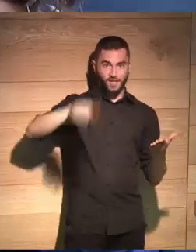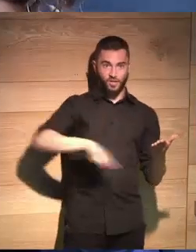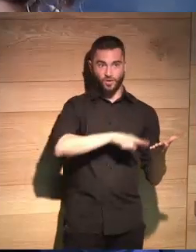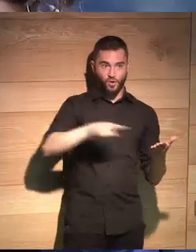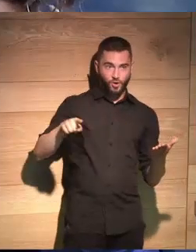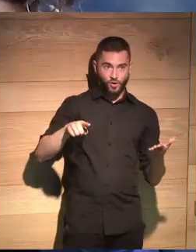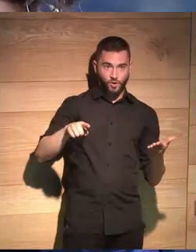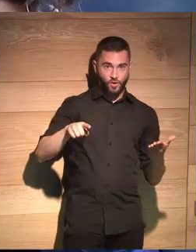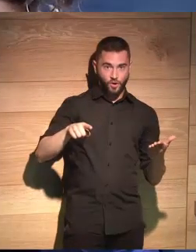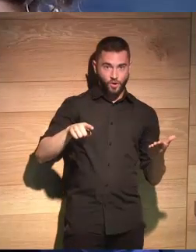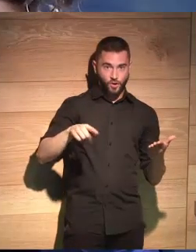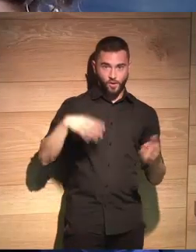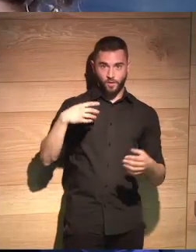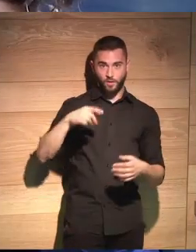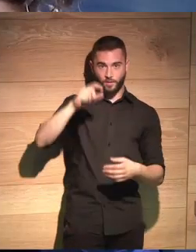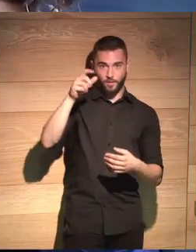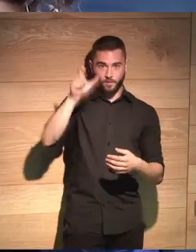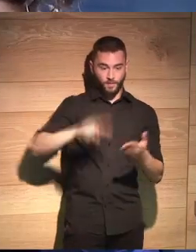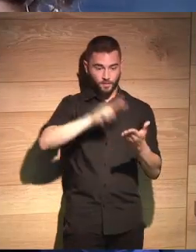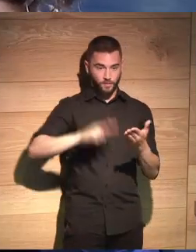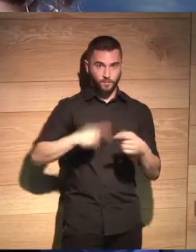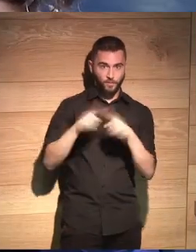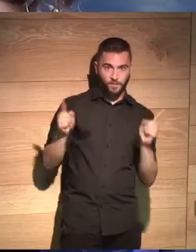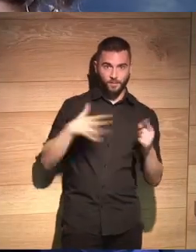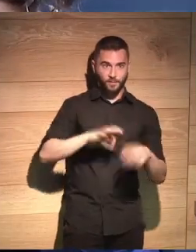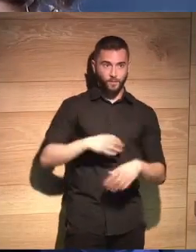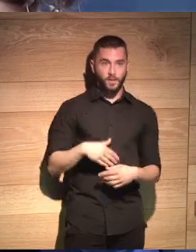el ejemplo más obvio me viene es el de la